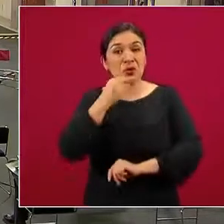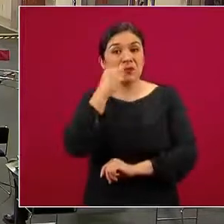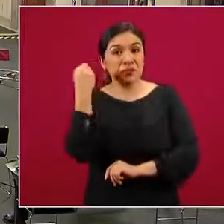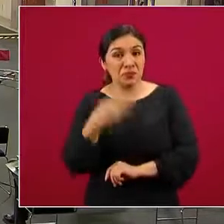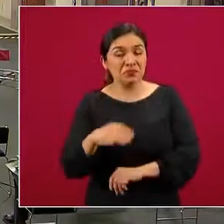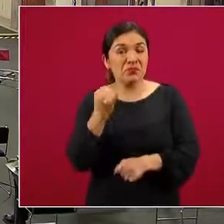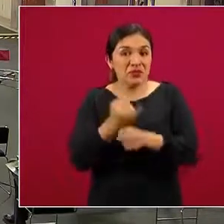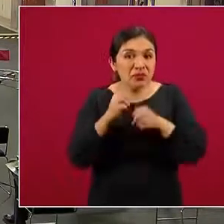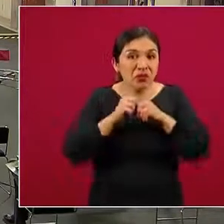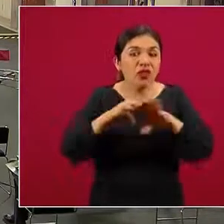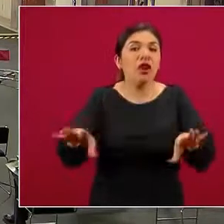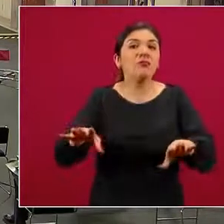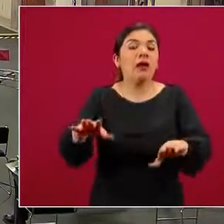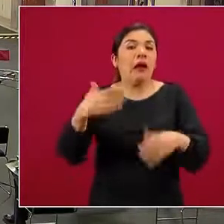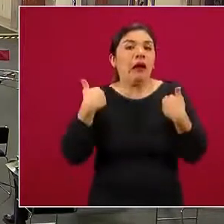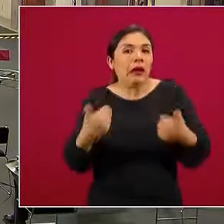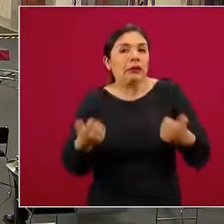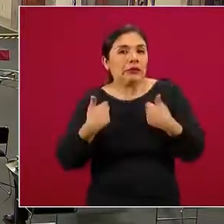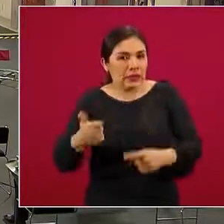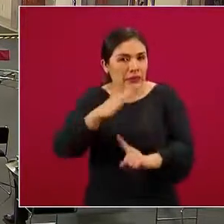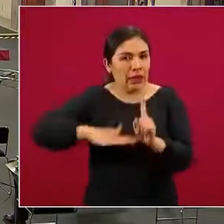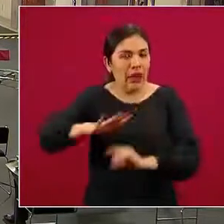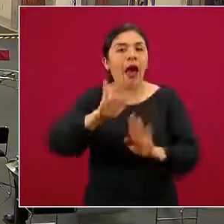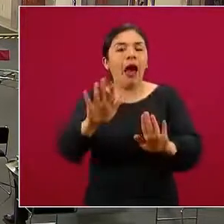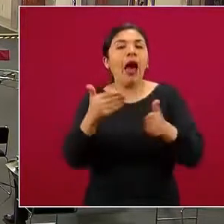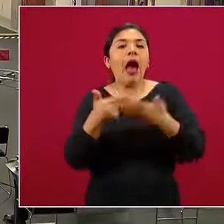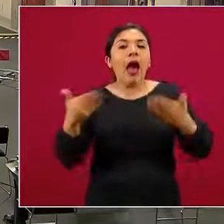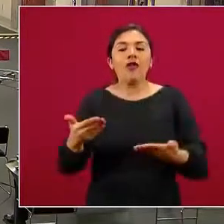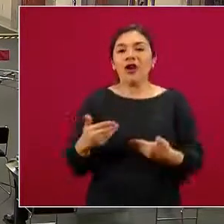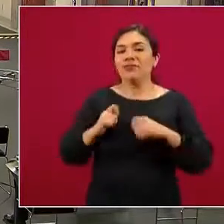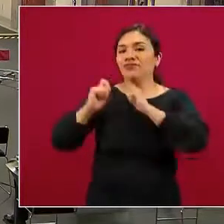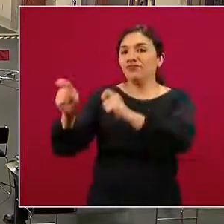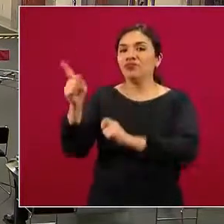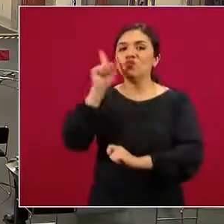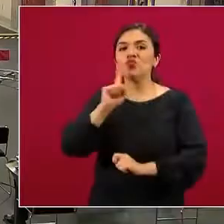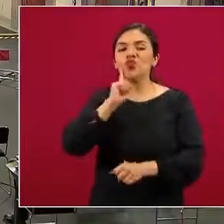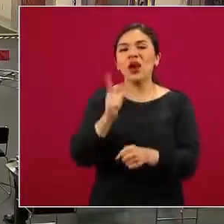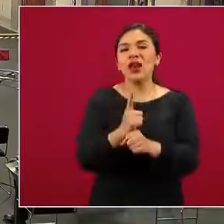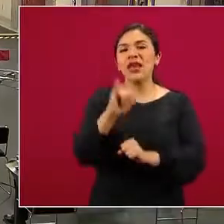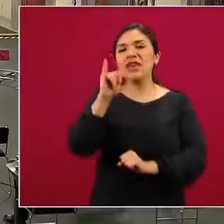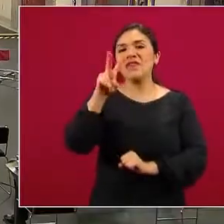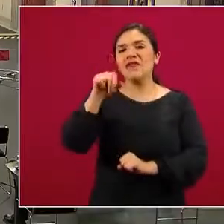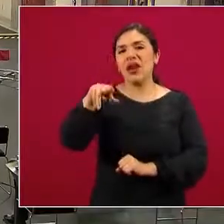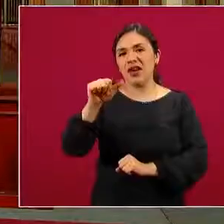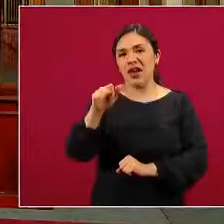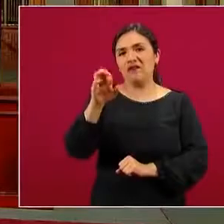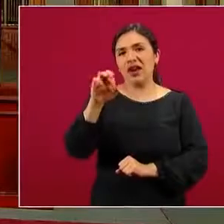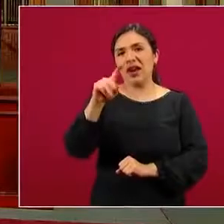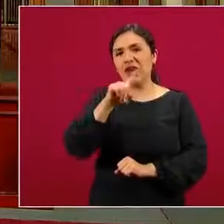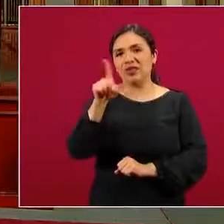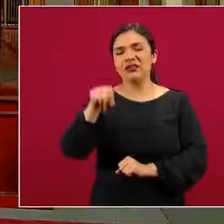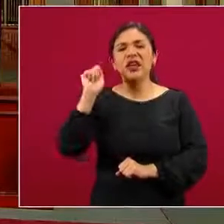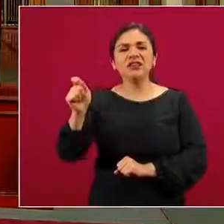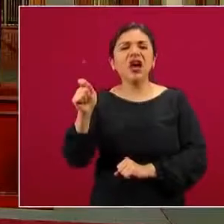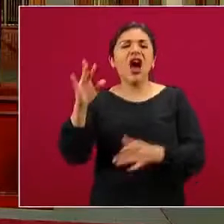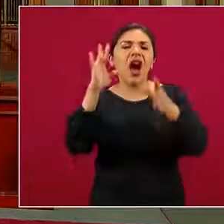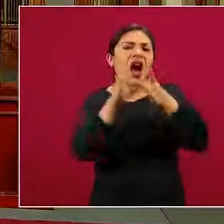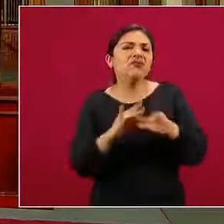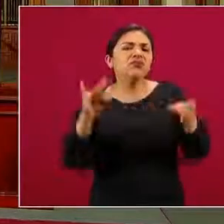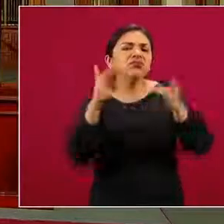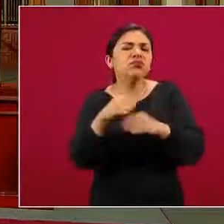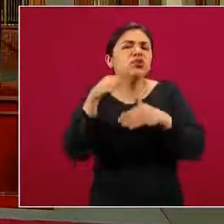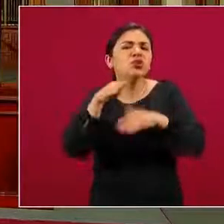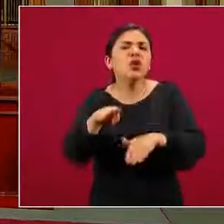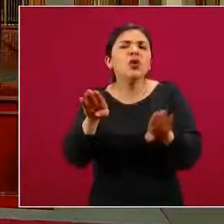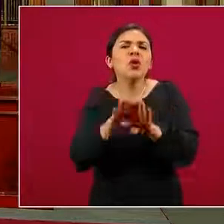informativo contexto. Ahora vamos a dar la palabra a la licenciada Ivana Fernández. Ella nos hablará